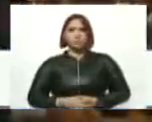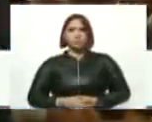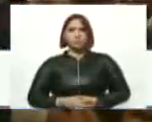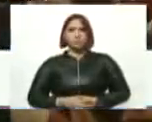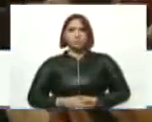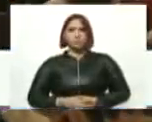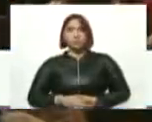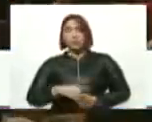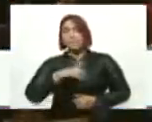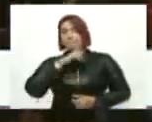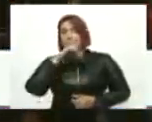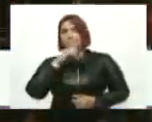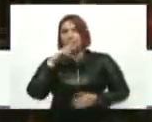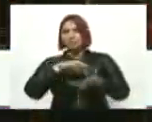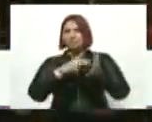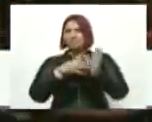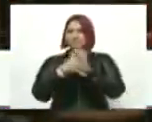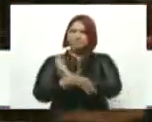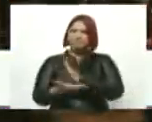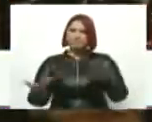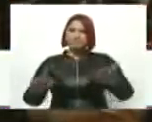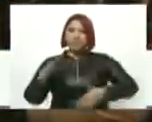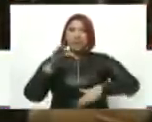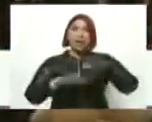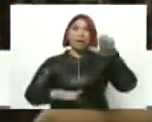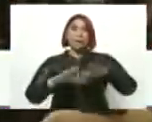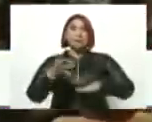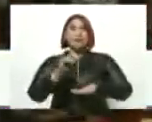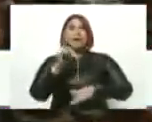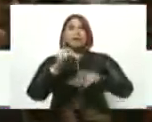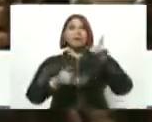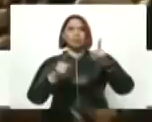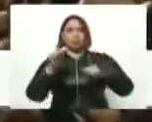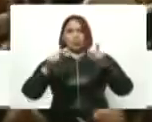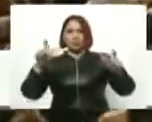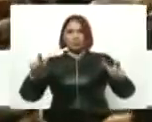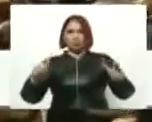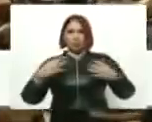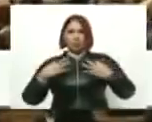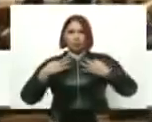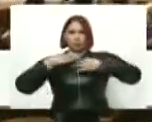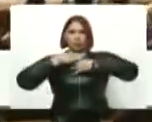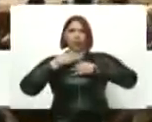Lo malo es que a veces hay algunos que se ponen una camisa roja